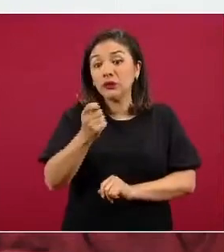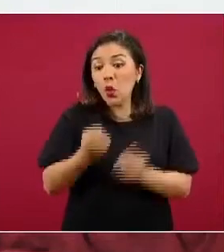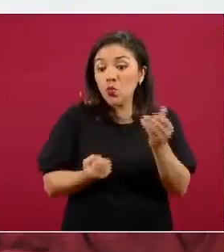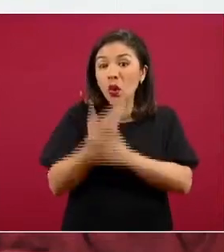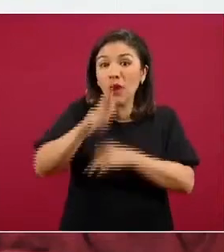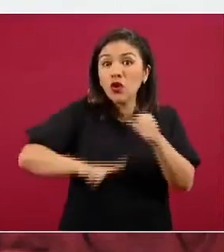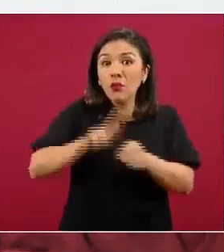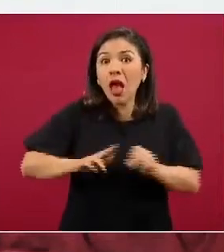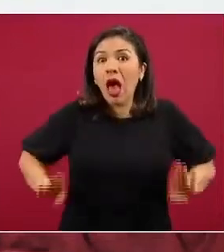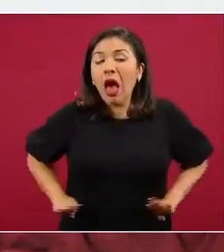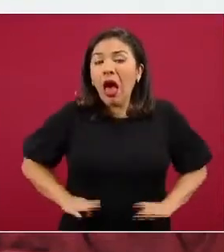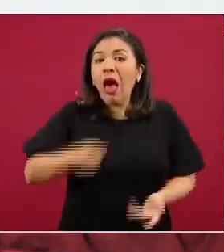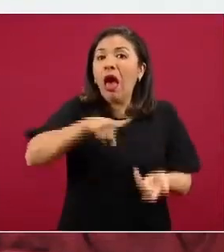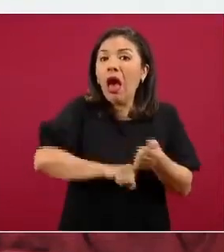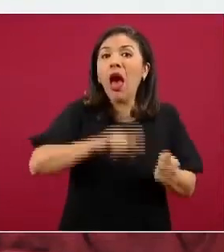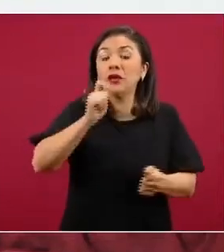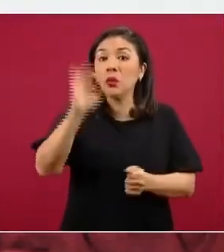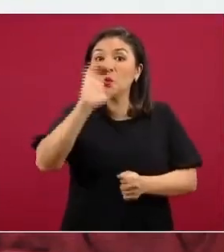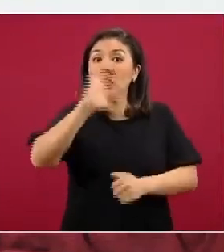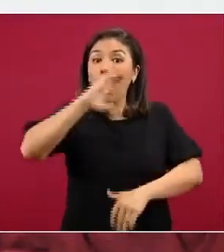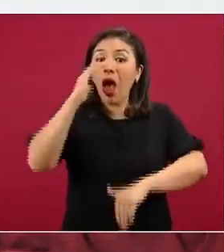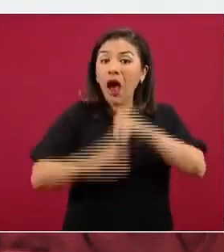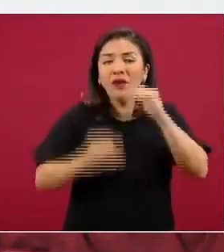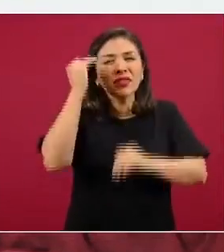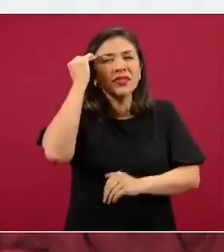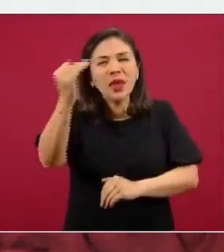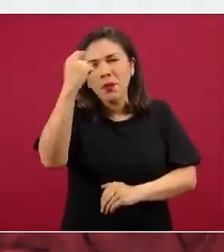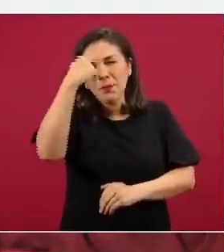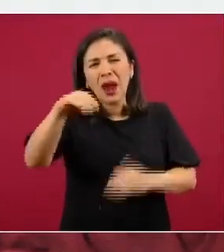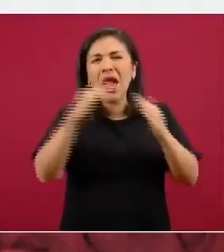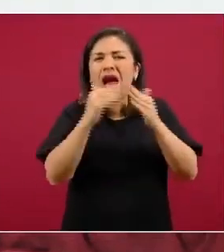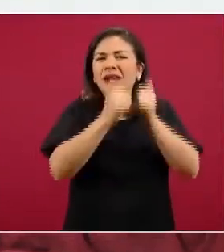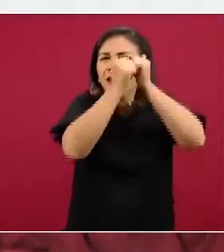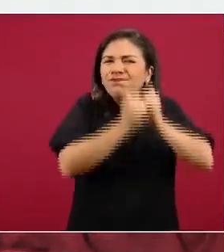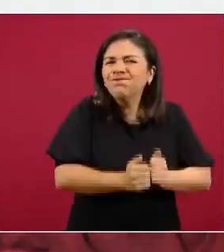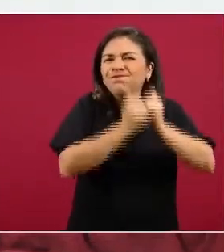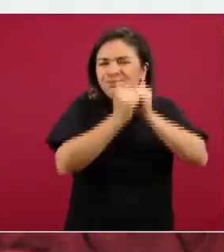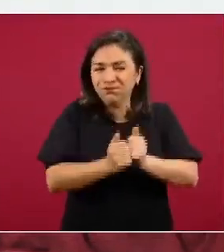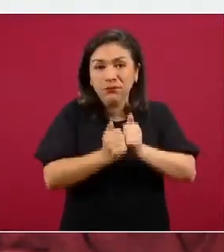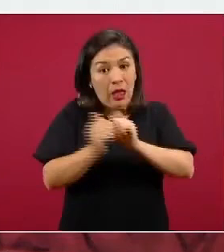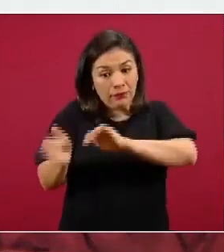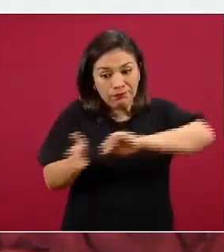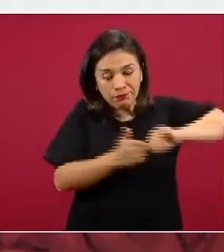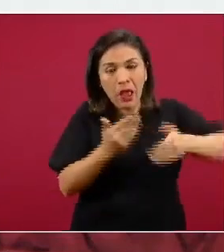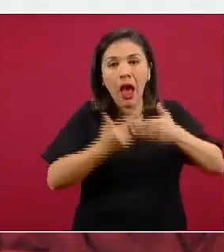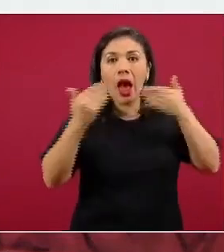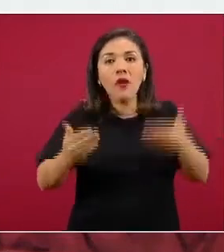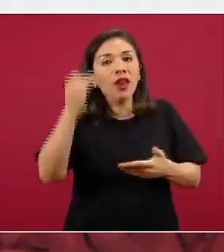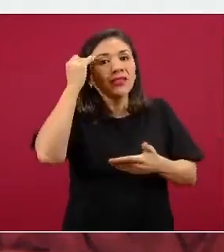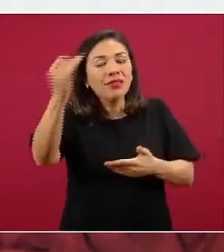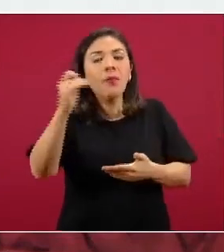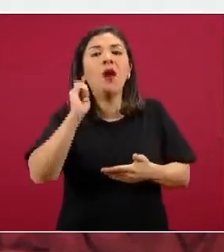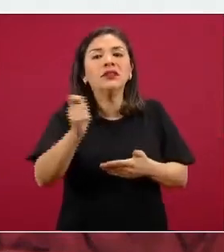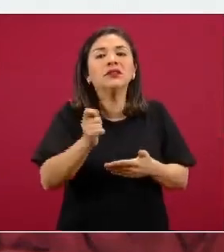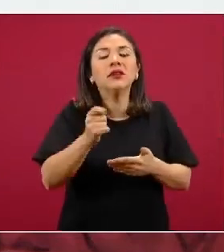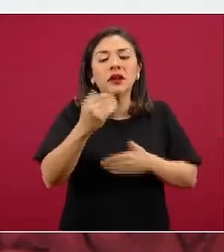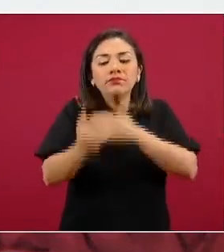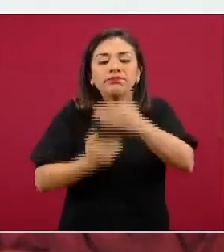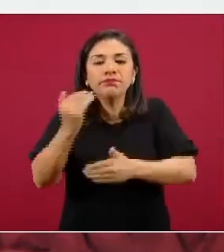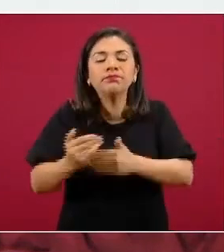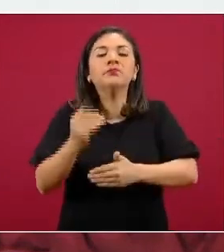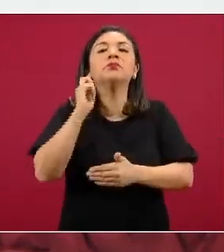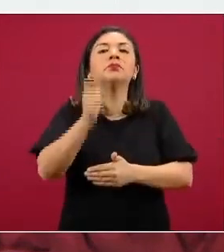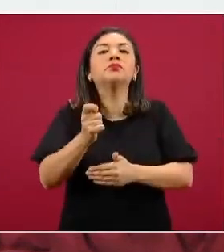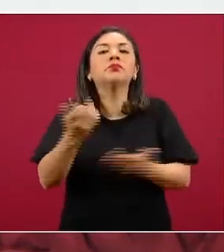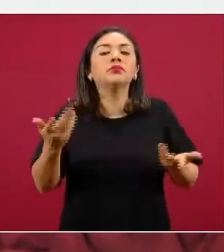normalidad implica, una vez terminada la Jornada Nacional de Sana Distancia, pasamos a este periodo en el que de